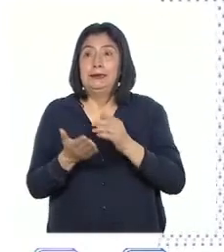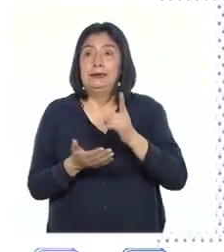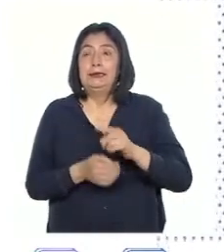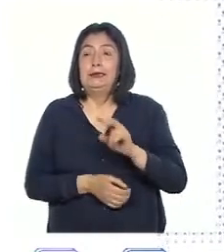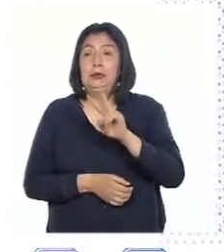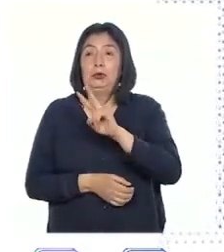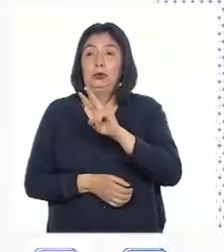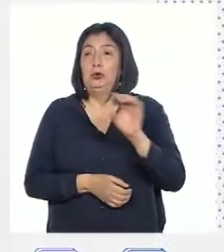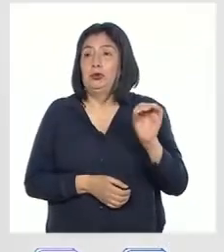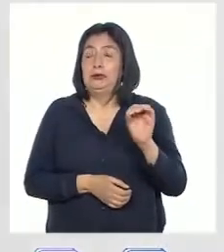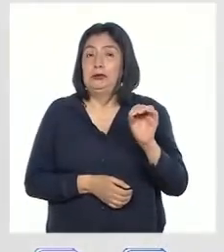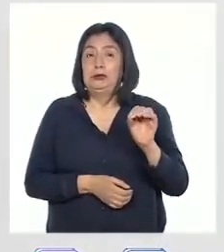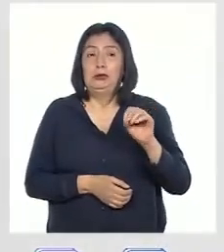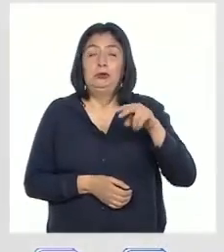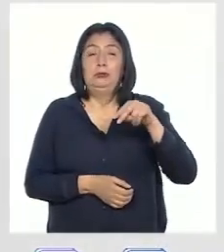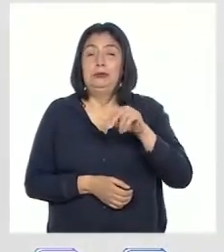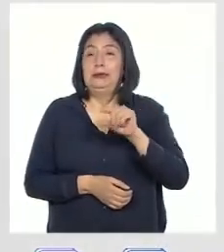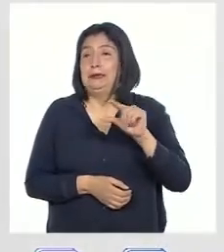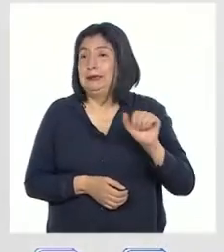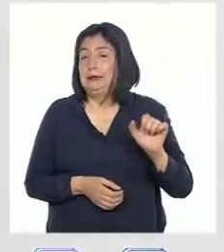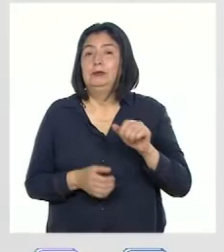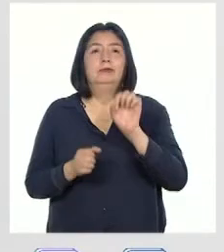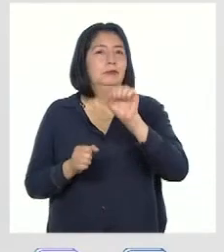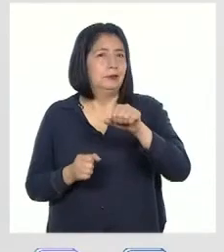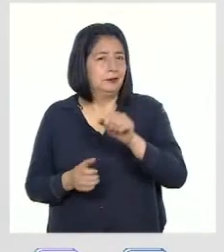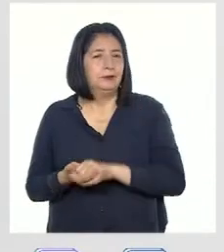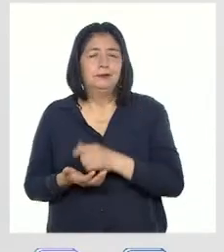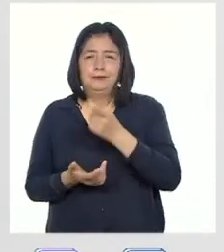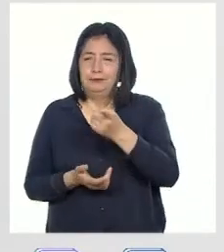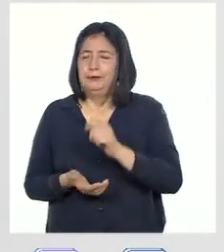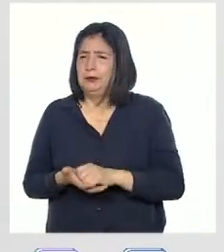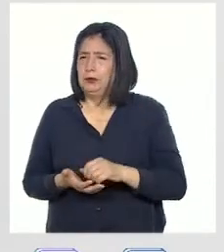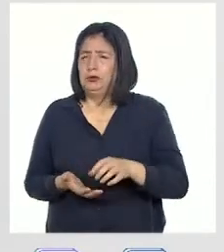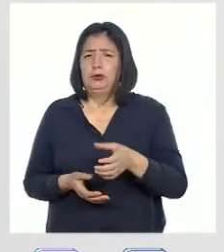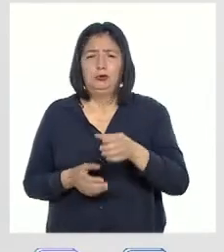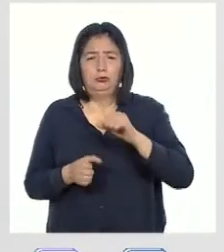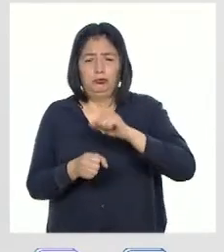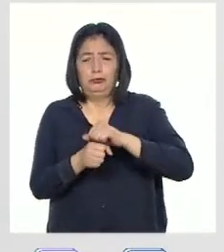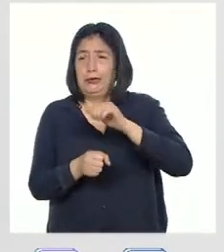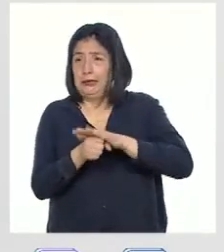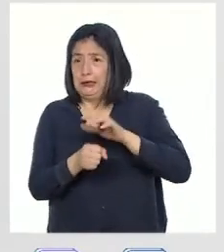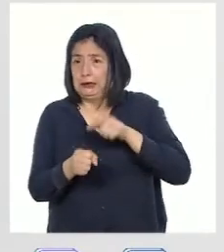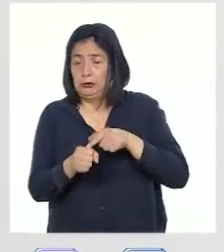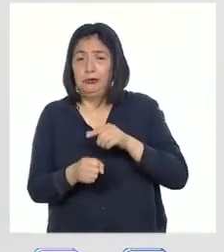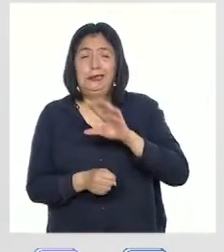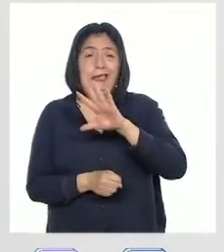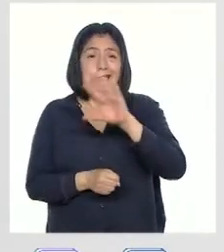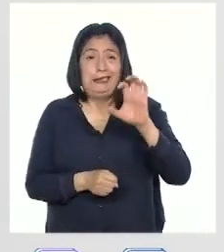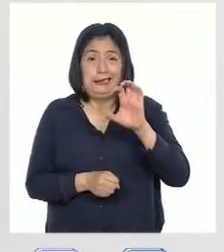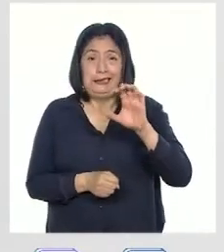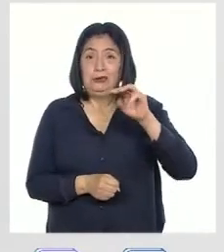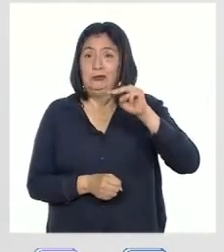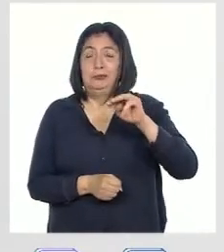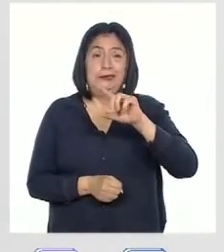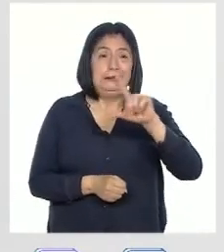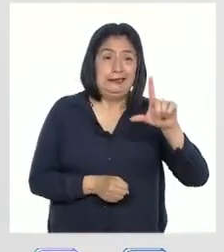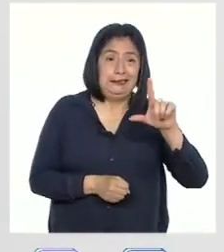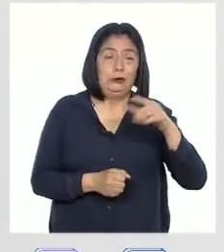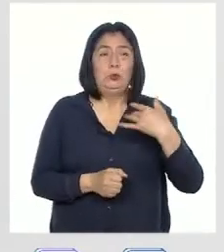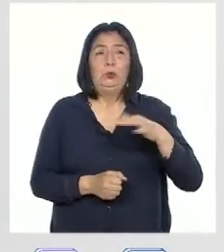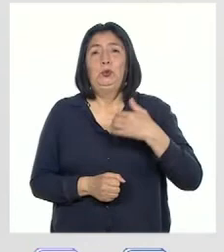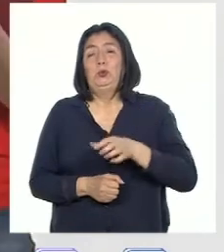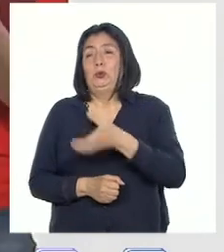200 mililitros. ¡Exacto! Así que, si tomas una gaseosa de 500 mililitros,